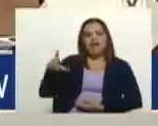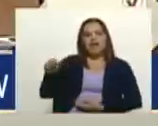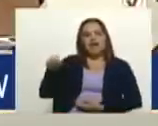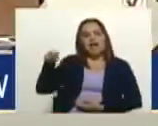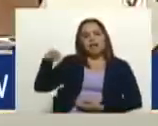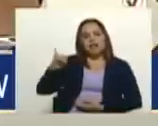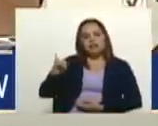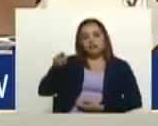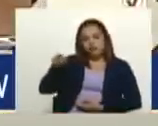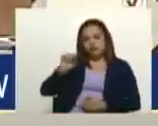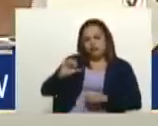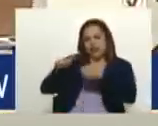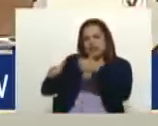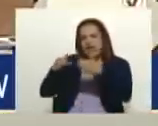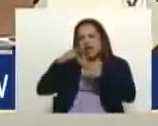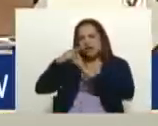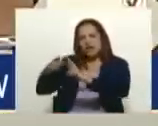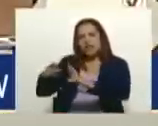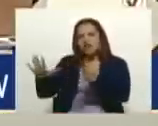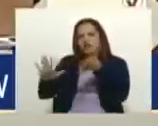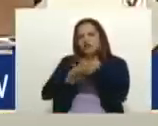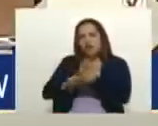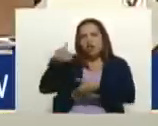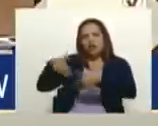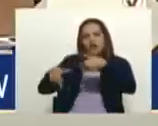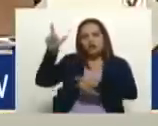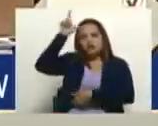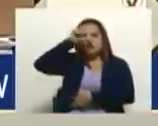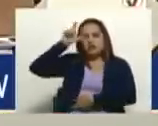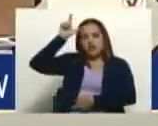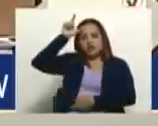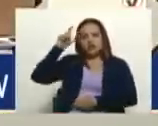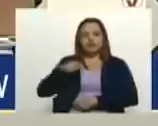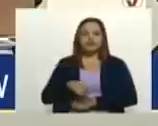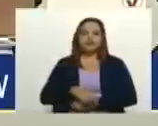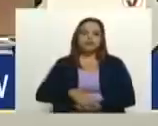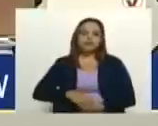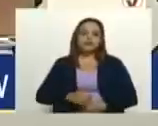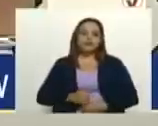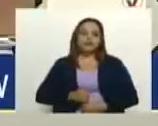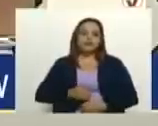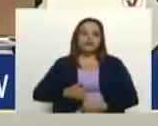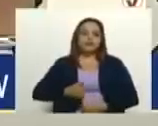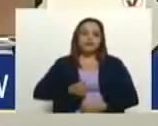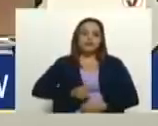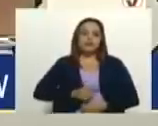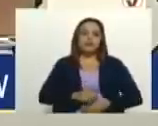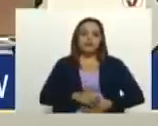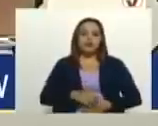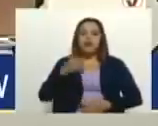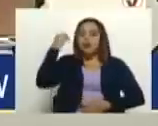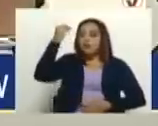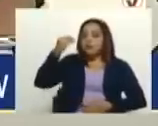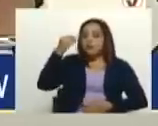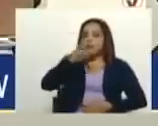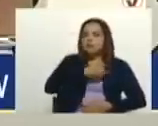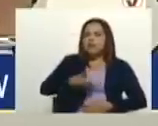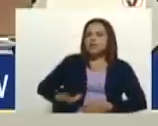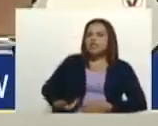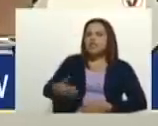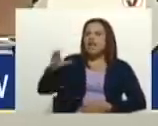por Turquía. Imagínense que el presidente Erdogan hubiese sacado